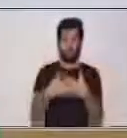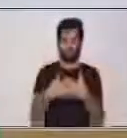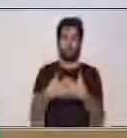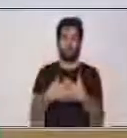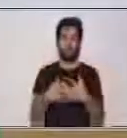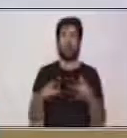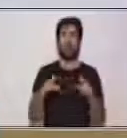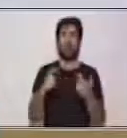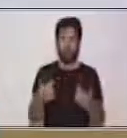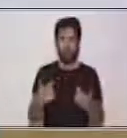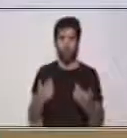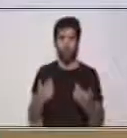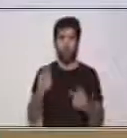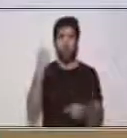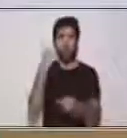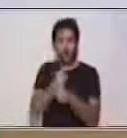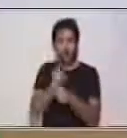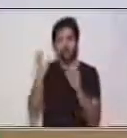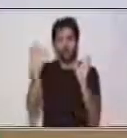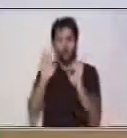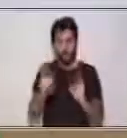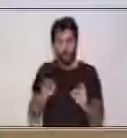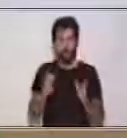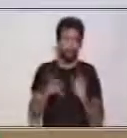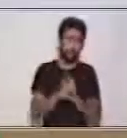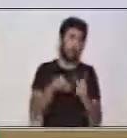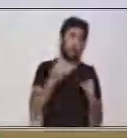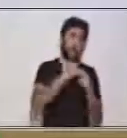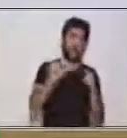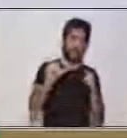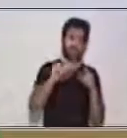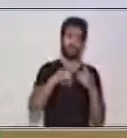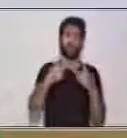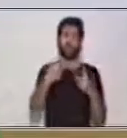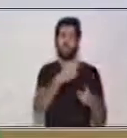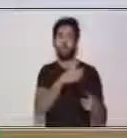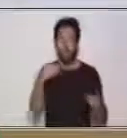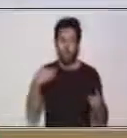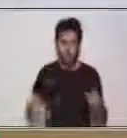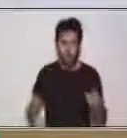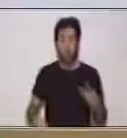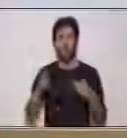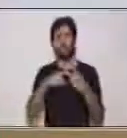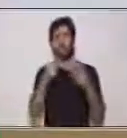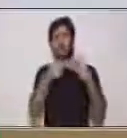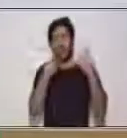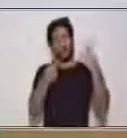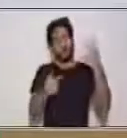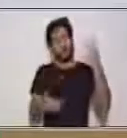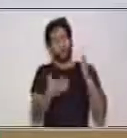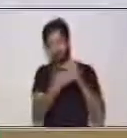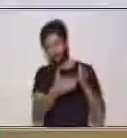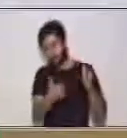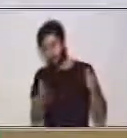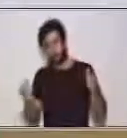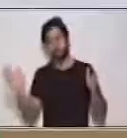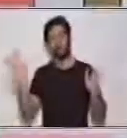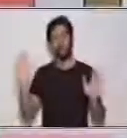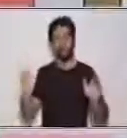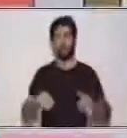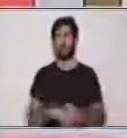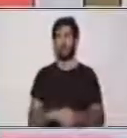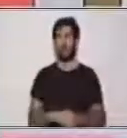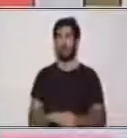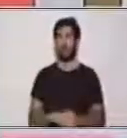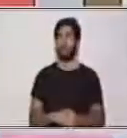haber una coincidencia entre el artículo, el sustantivo, el adjetivo, o en su caso, el pronombre con